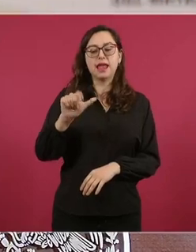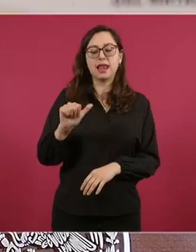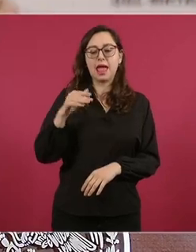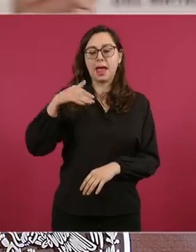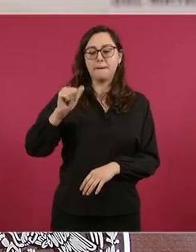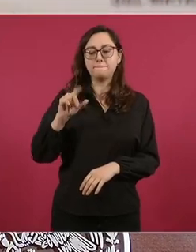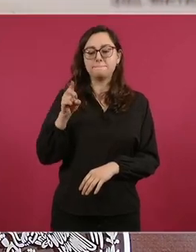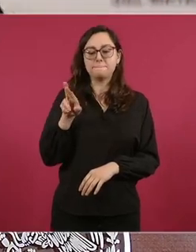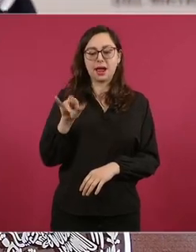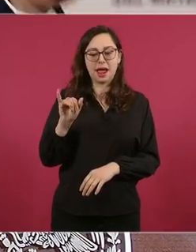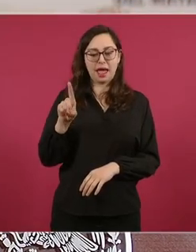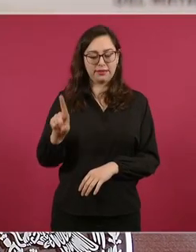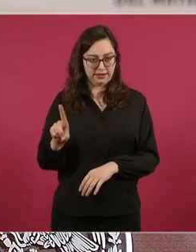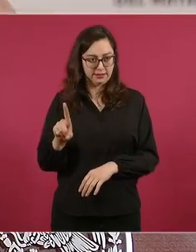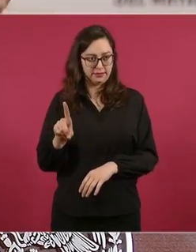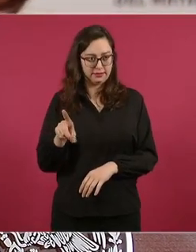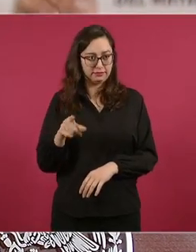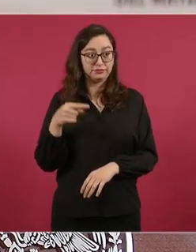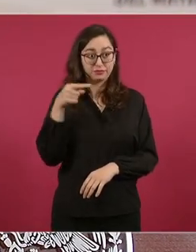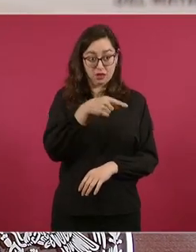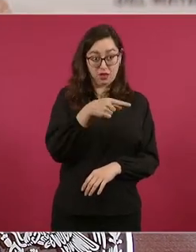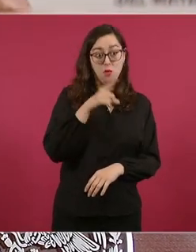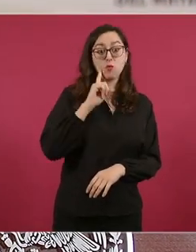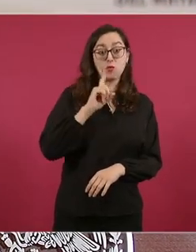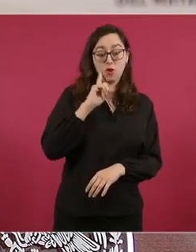y sería buena que la repitiera,